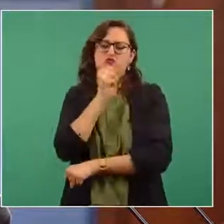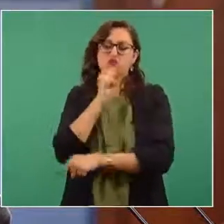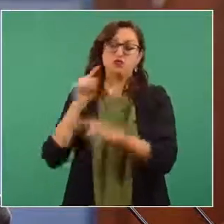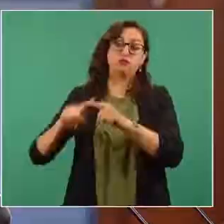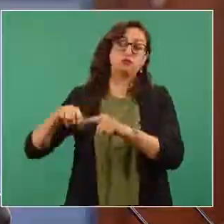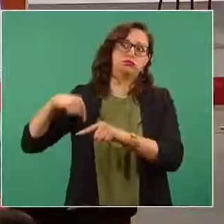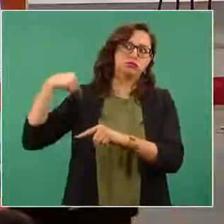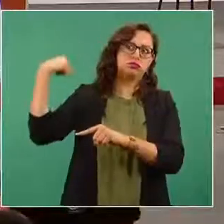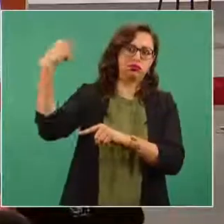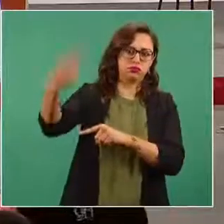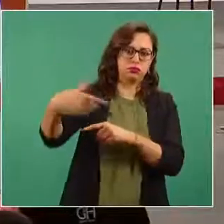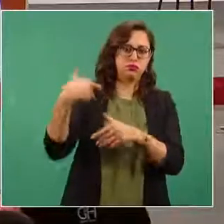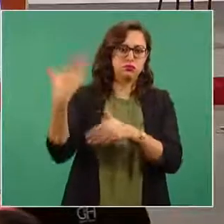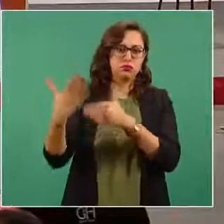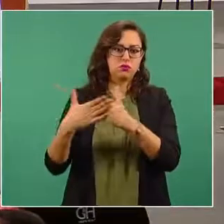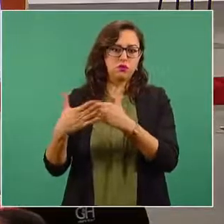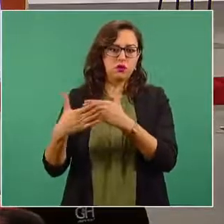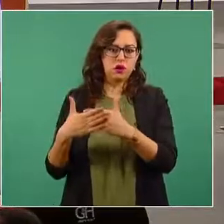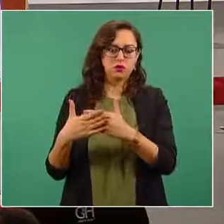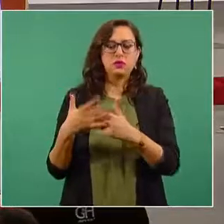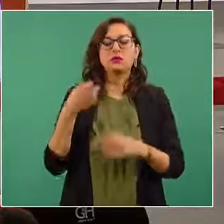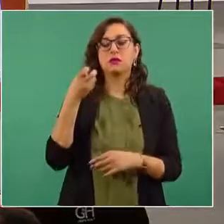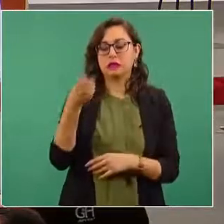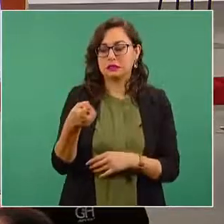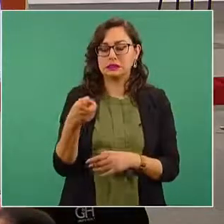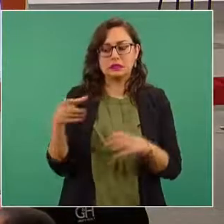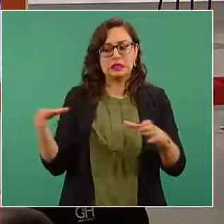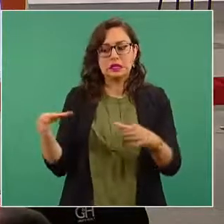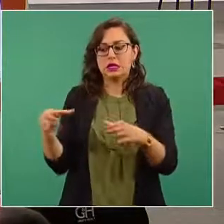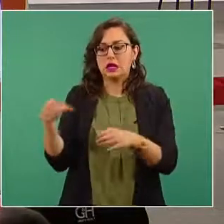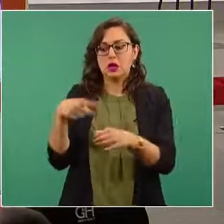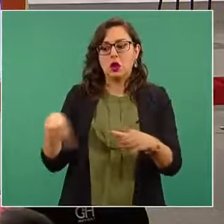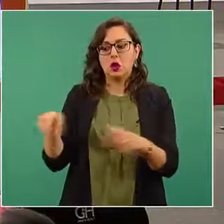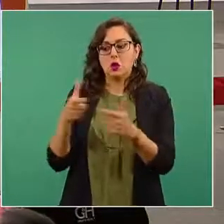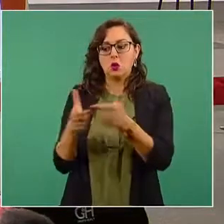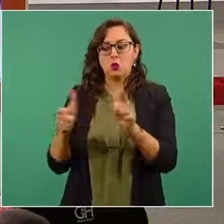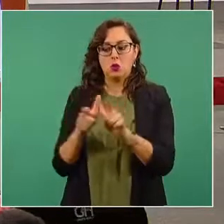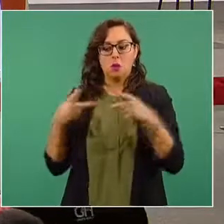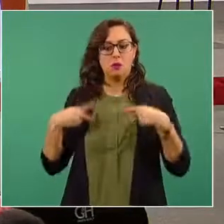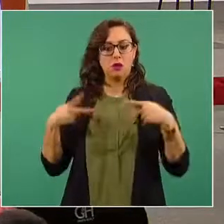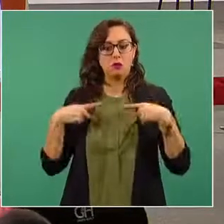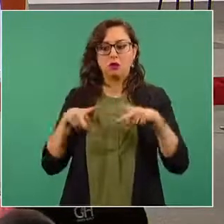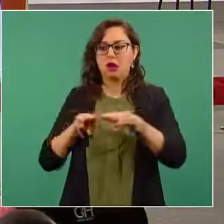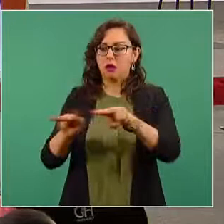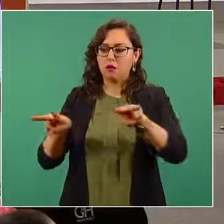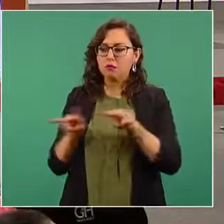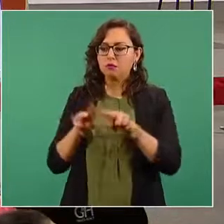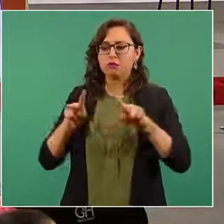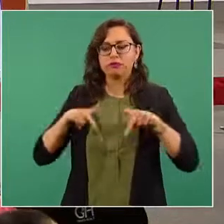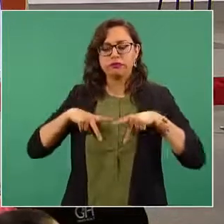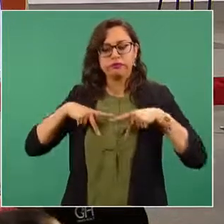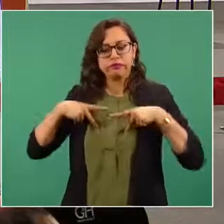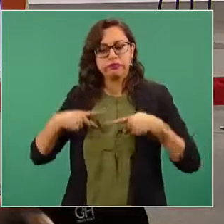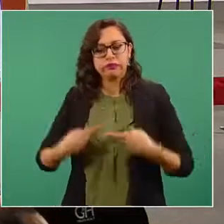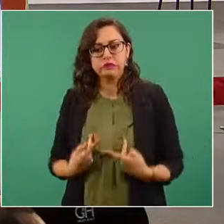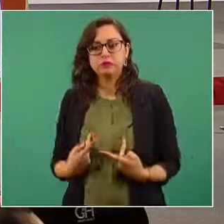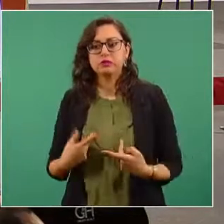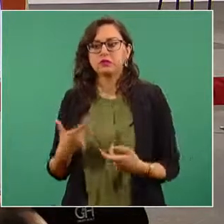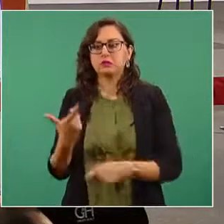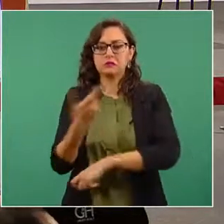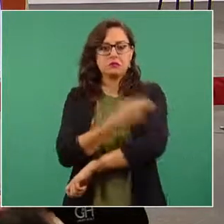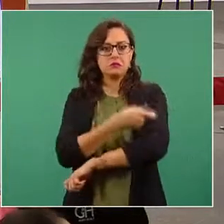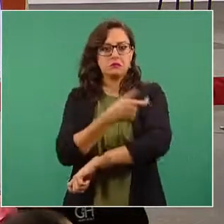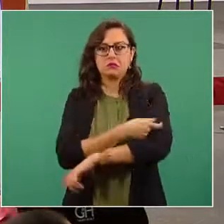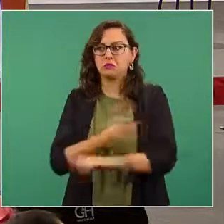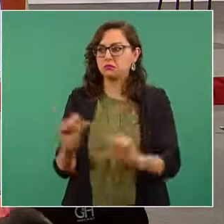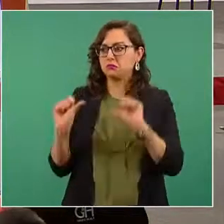más importantes y que repercutirán en los números de mortalidad, de ocupación de camas y desde luego de